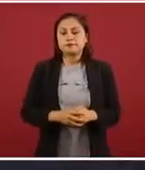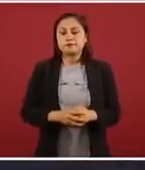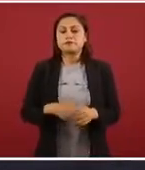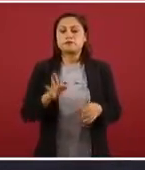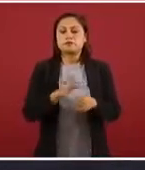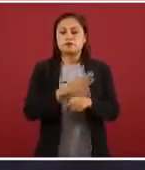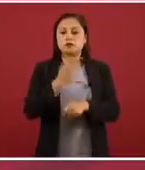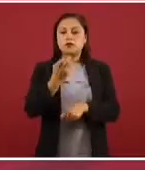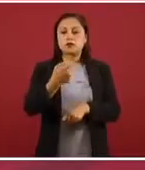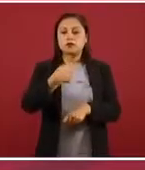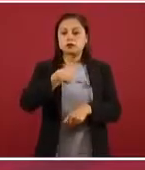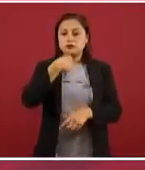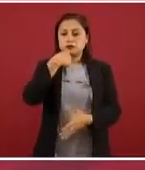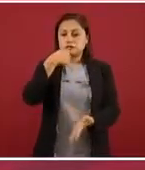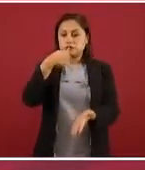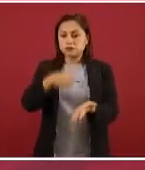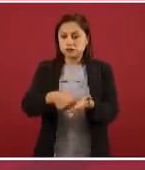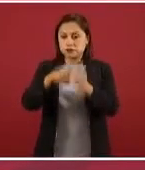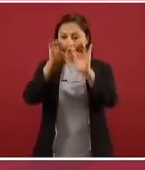carta